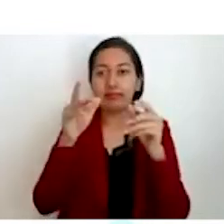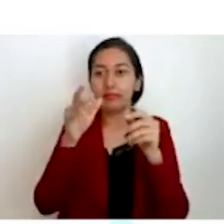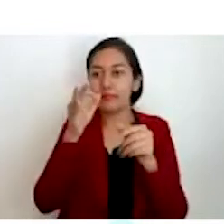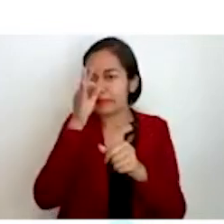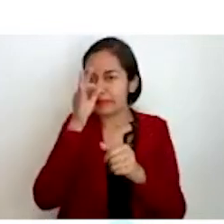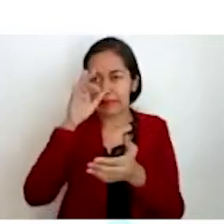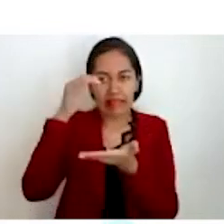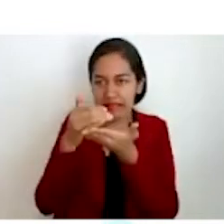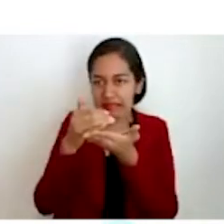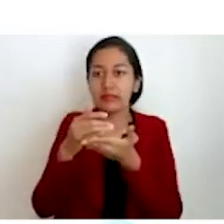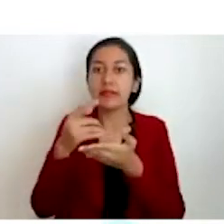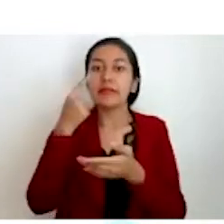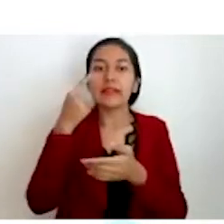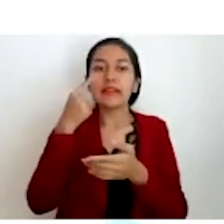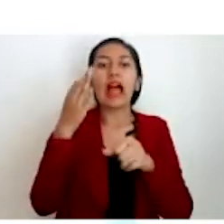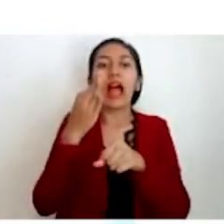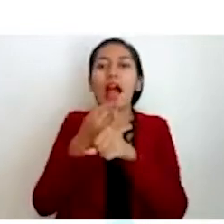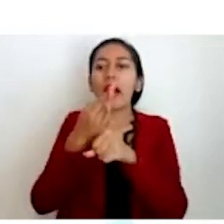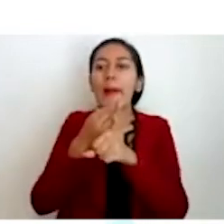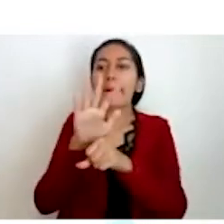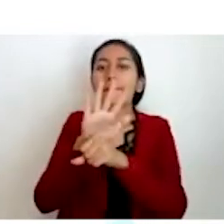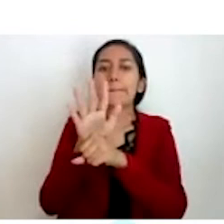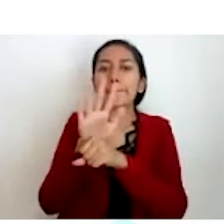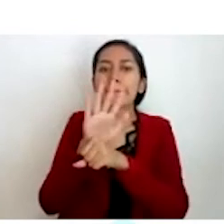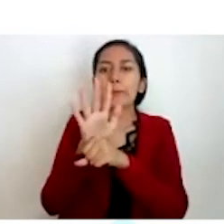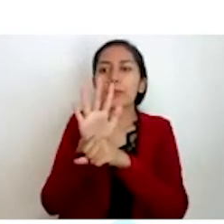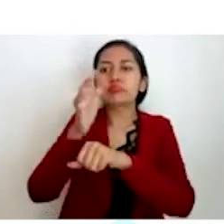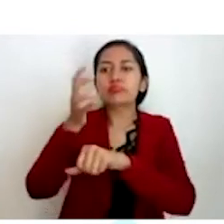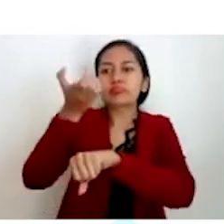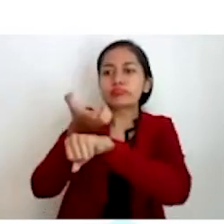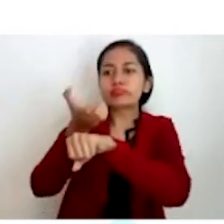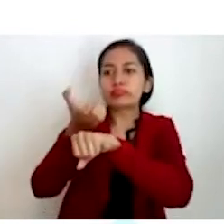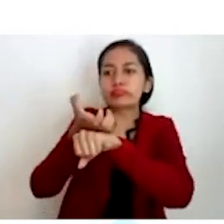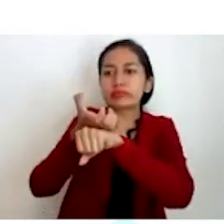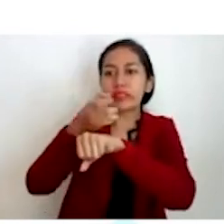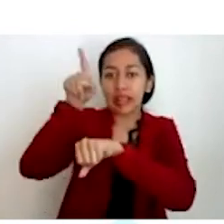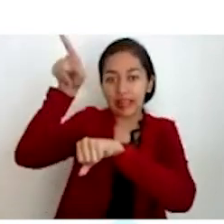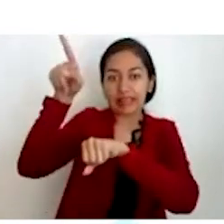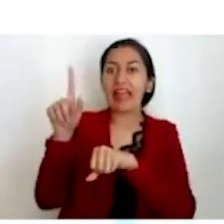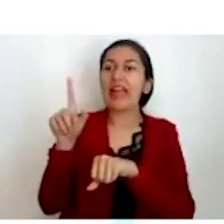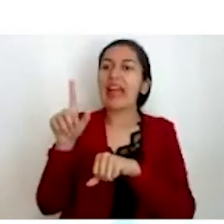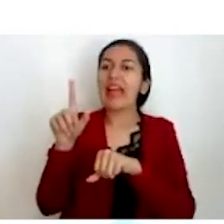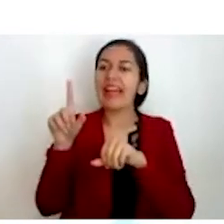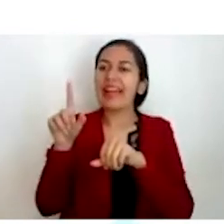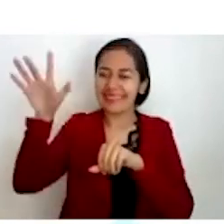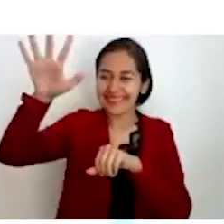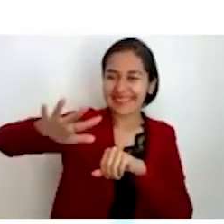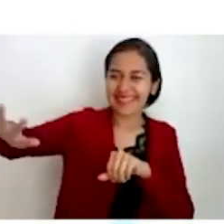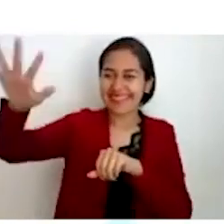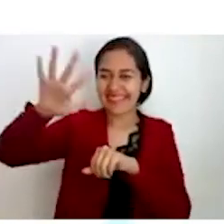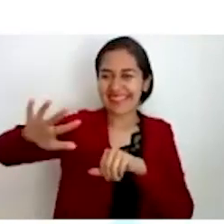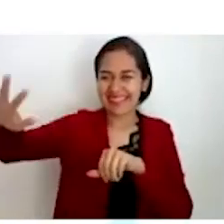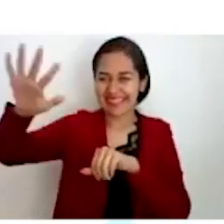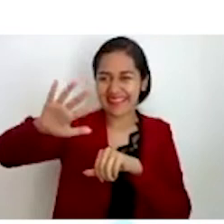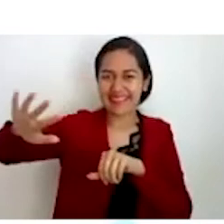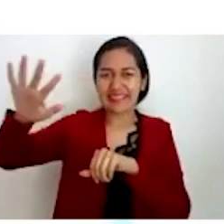que de Omega Man que recrea la cuarentena con calles vacías. Es una película de